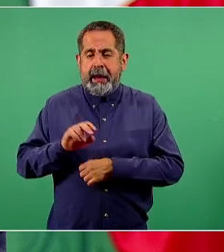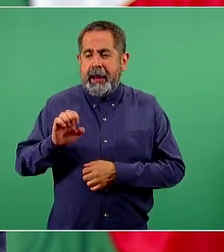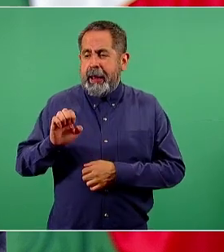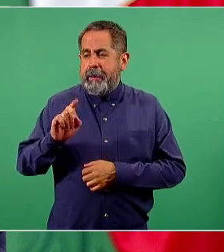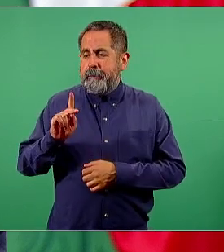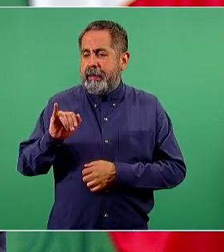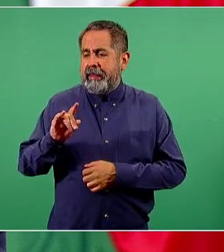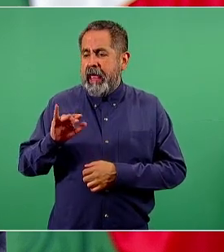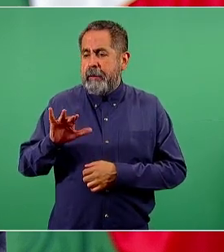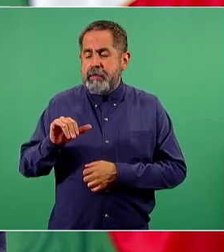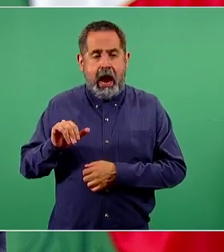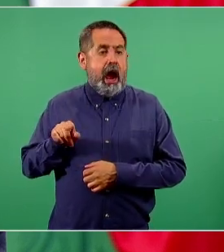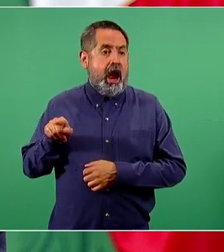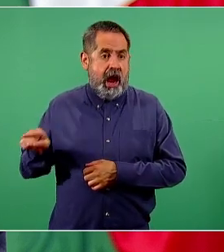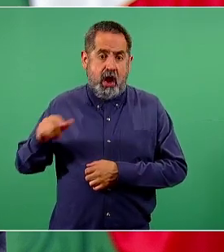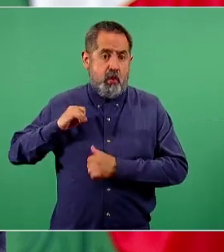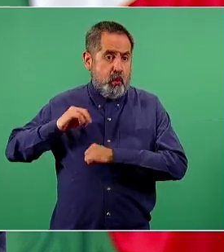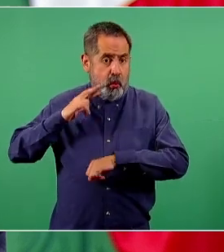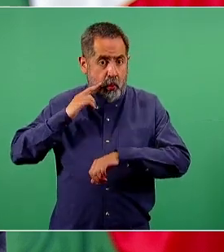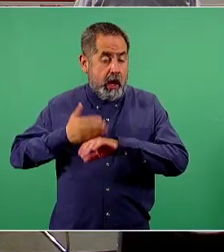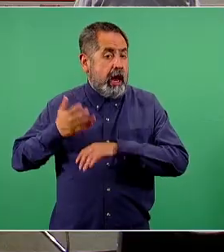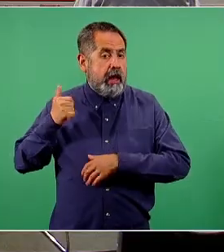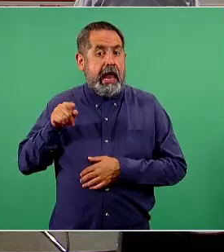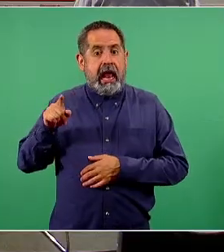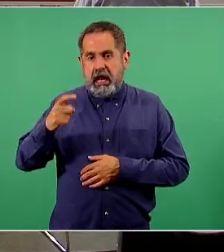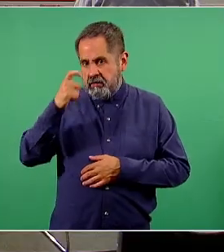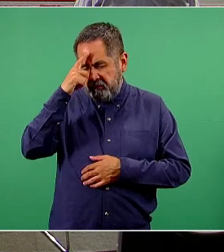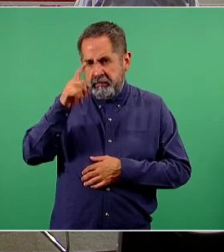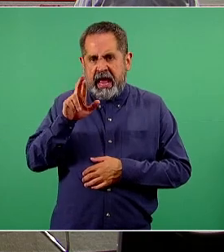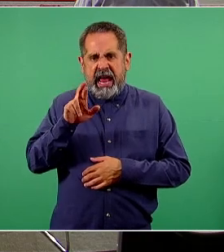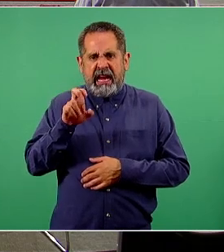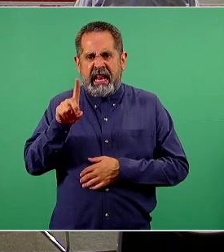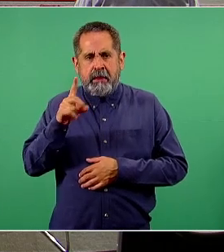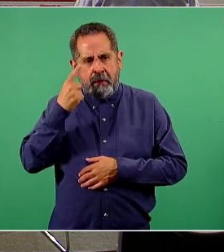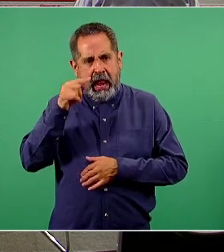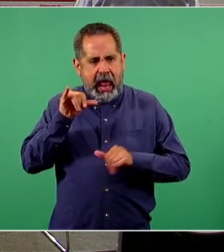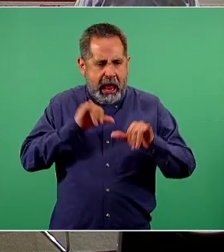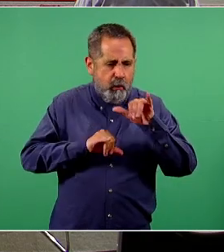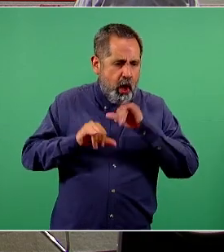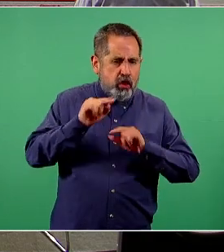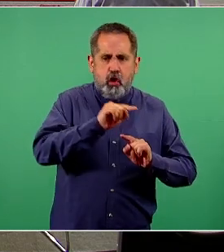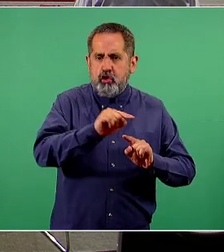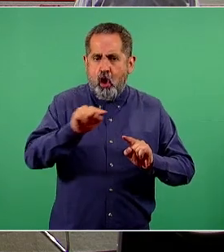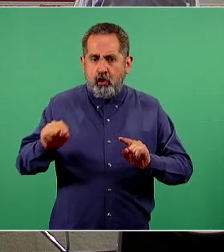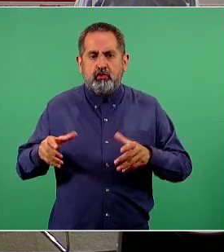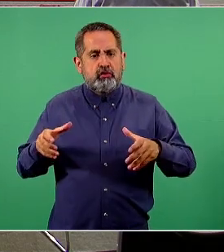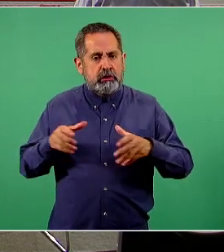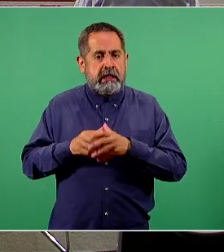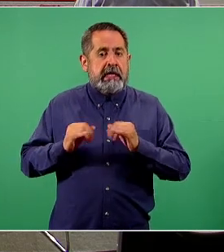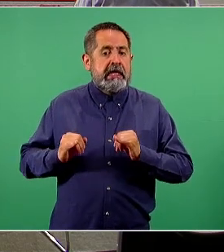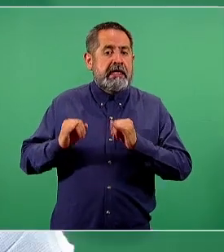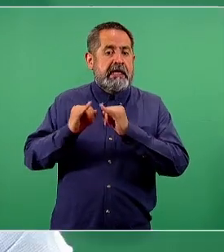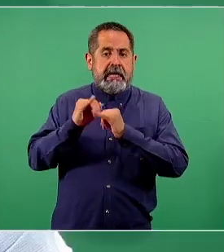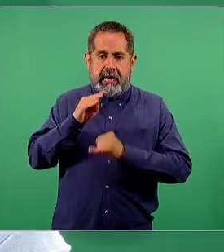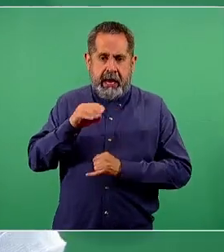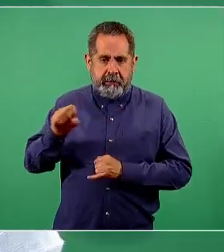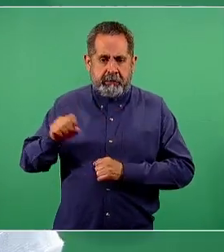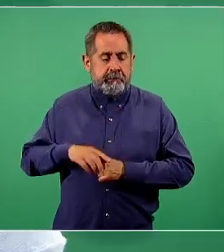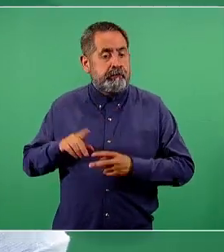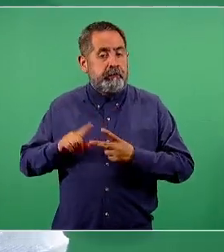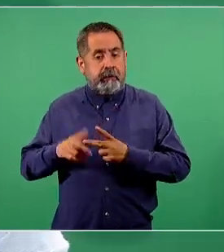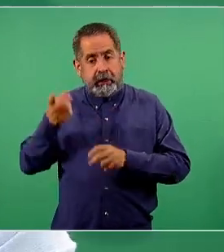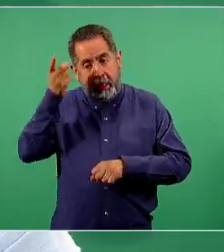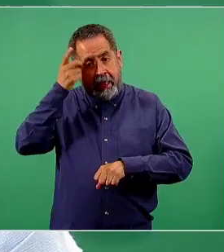y respuesta a contingencias, fue el creador de la red de laboratorios de vigilancia epidemiológica del Instituto Mexicano del Seguro Social, fue